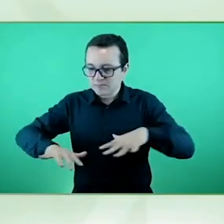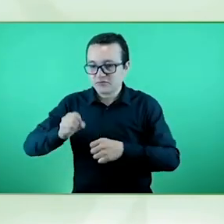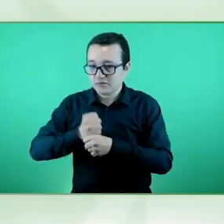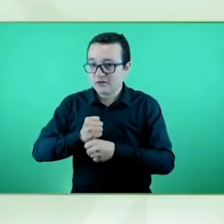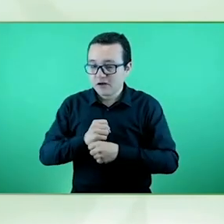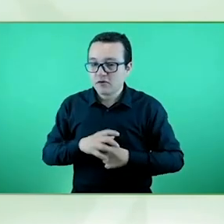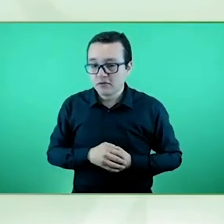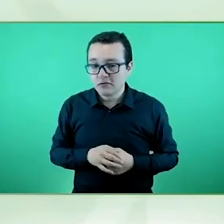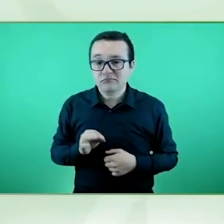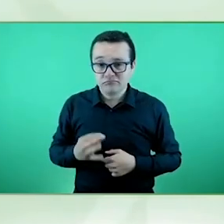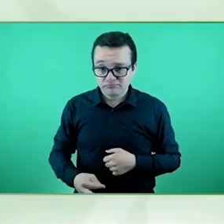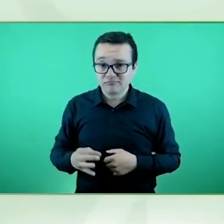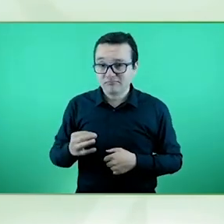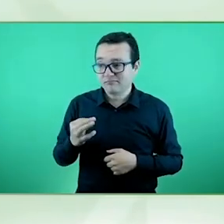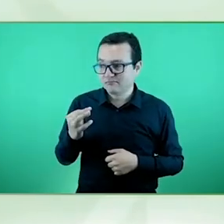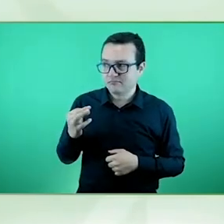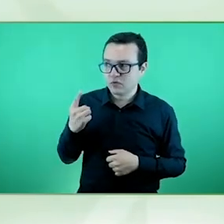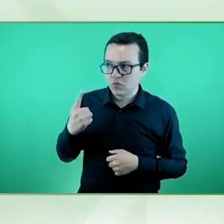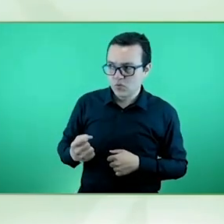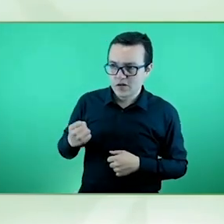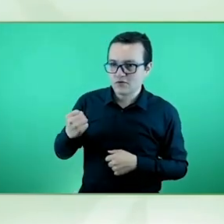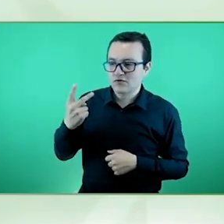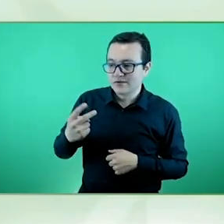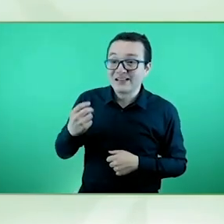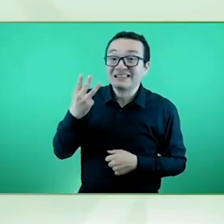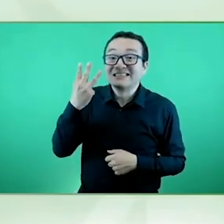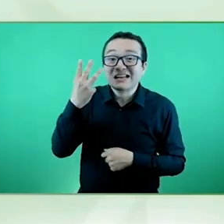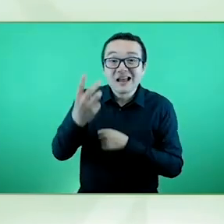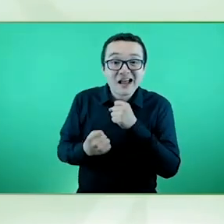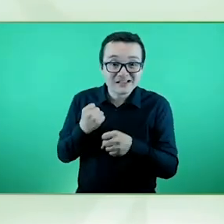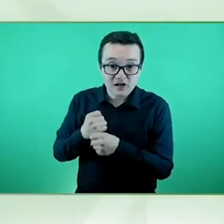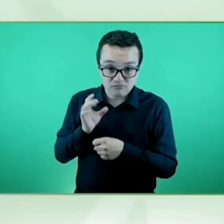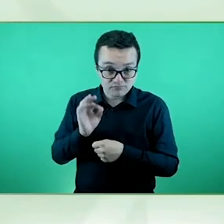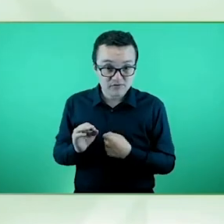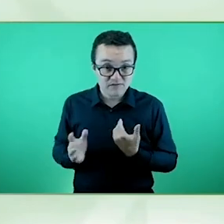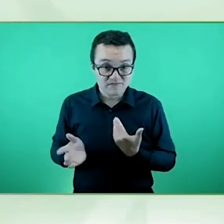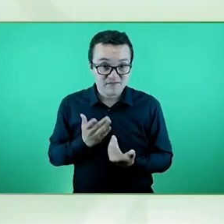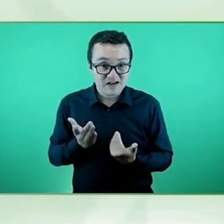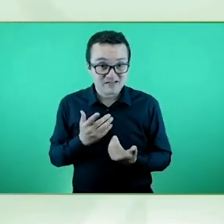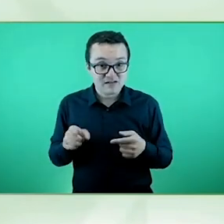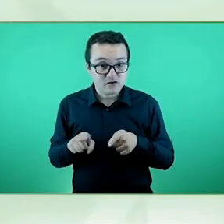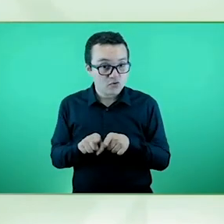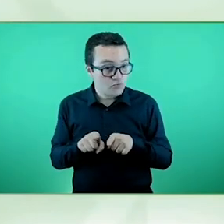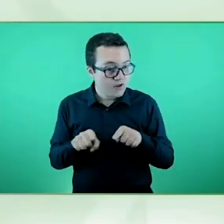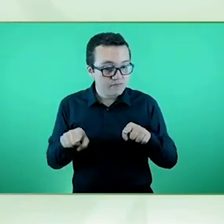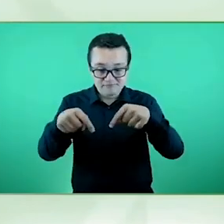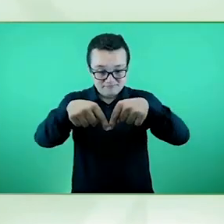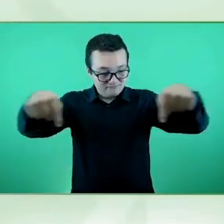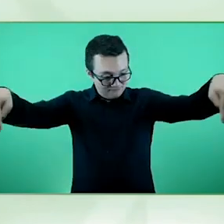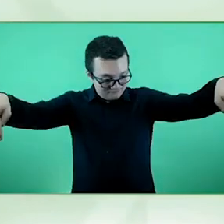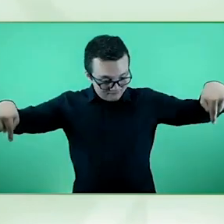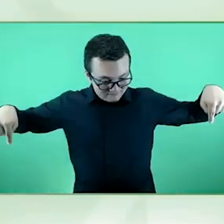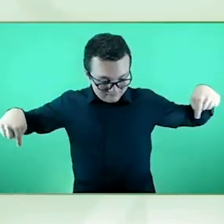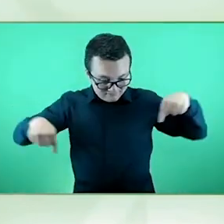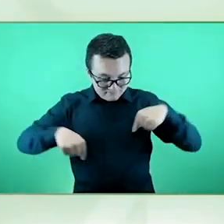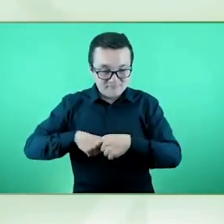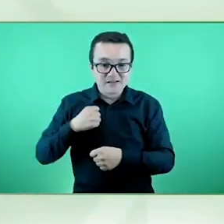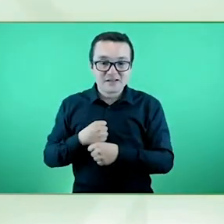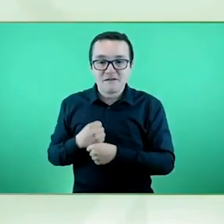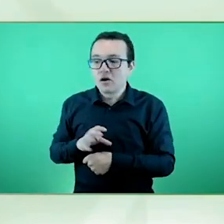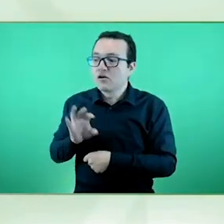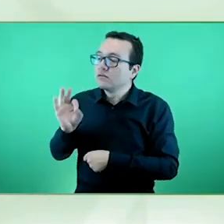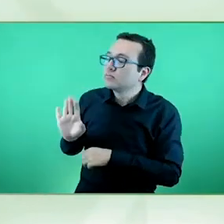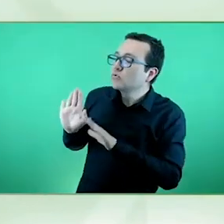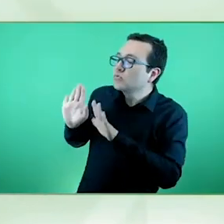fácil poder lidiar con un trabajo en el que cada persona